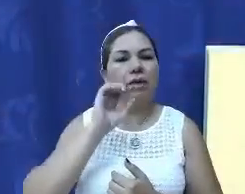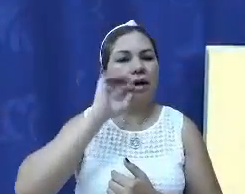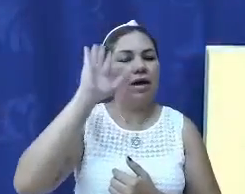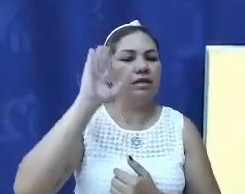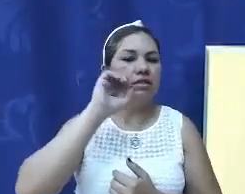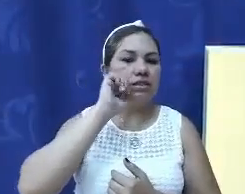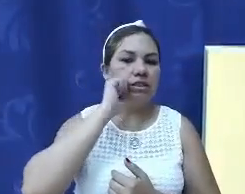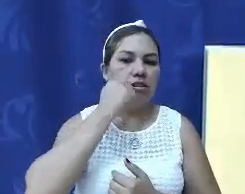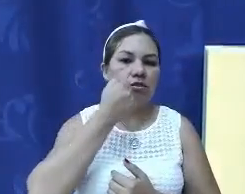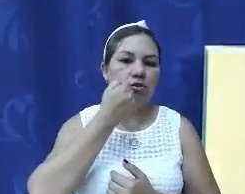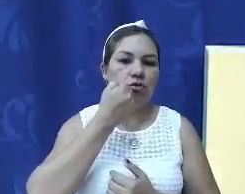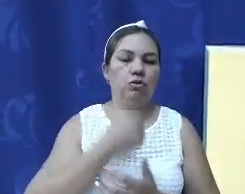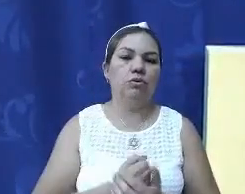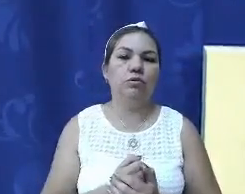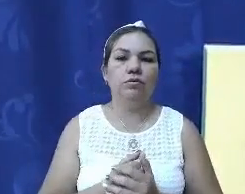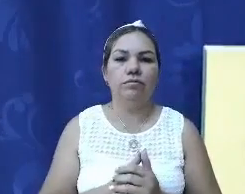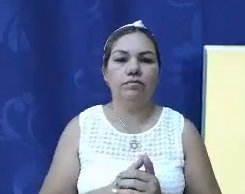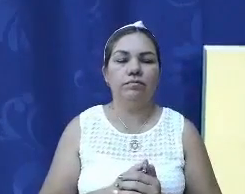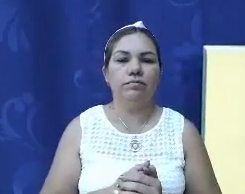hermosear.